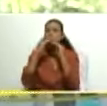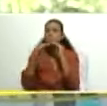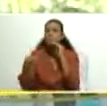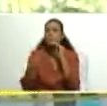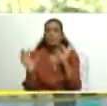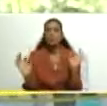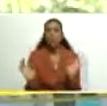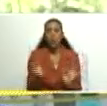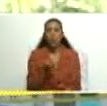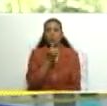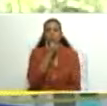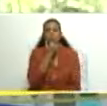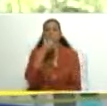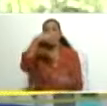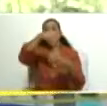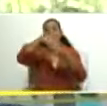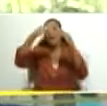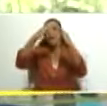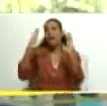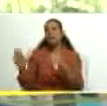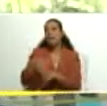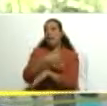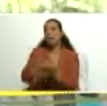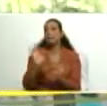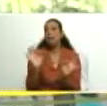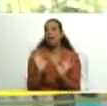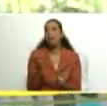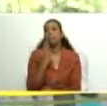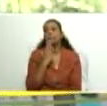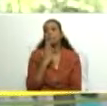No. Yo me quedo en la casa, no salgo para la calle.